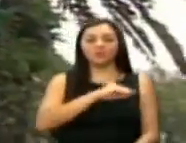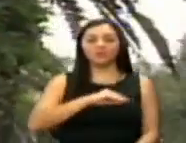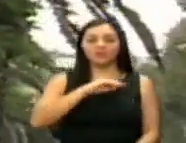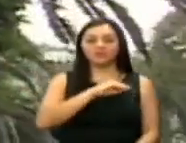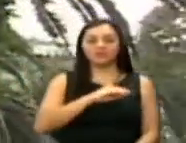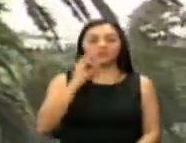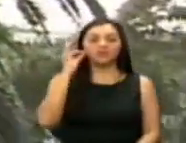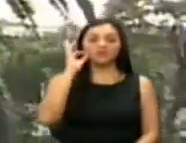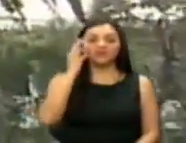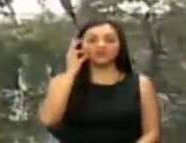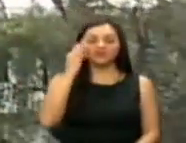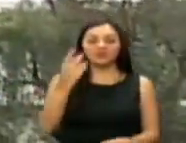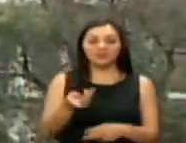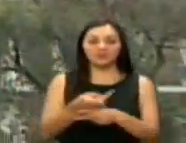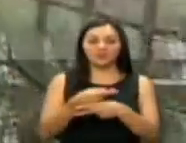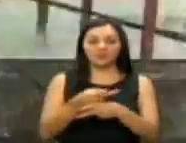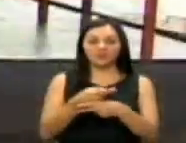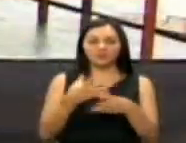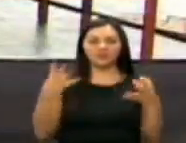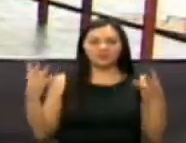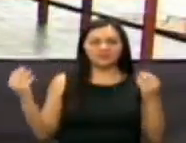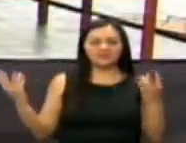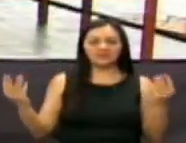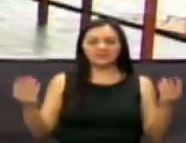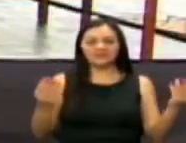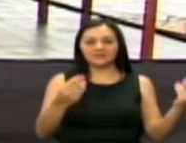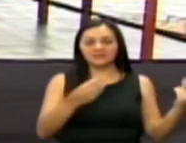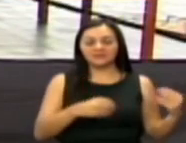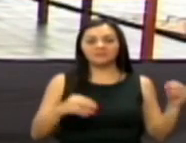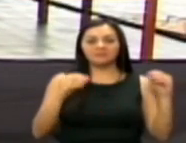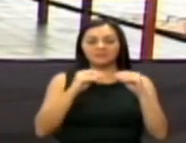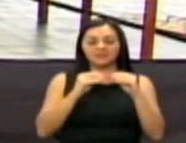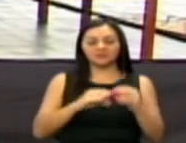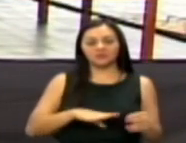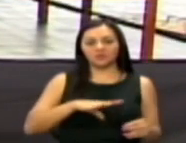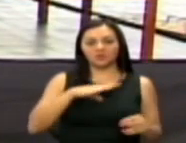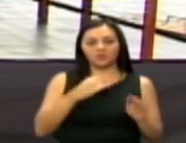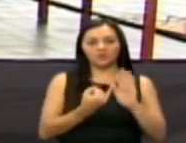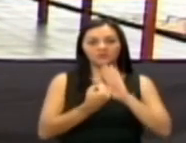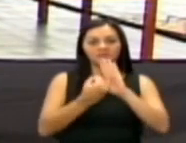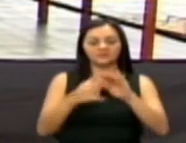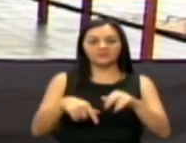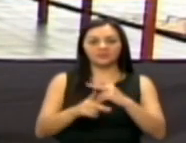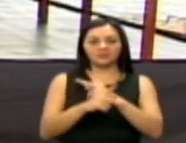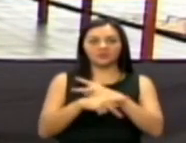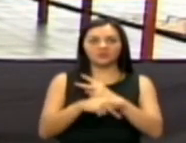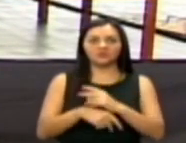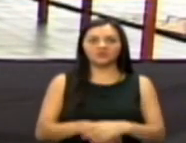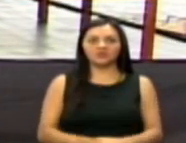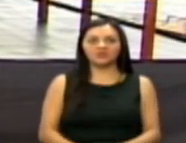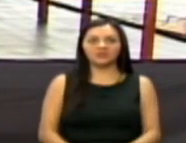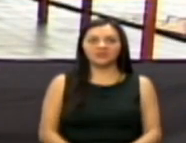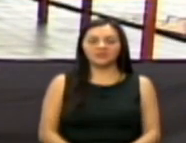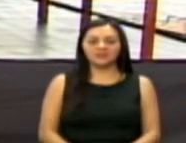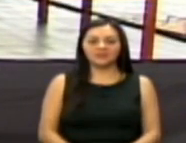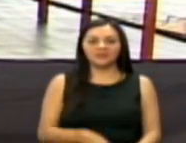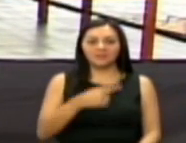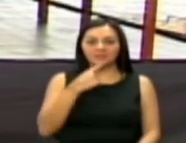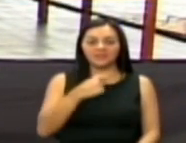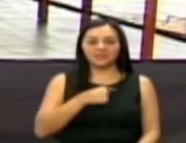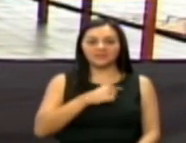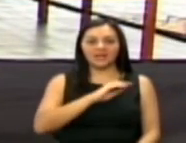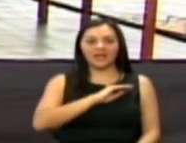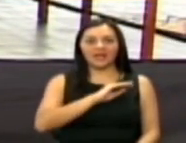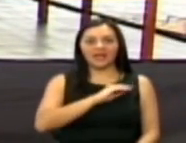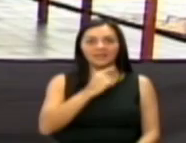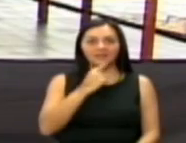frutas que se producen en gran cantidad y realmente son parte del orgullo y de la capacidad productiva de este cantón. No me dijeron que era del señor alcalde, pero mire,